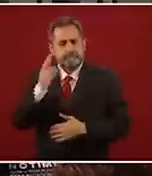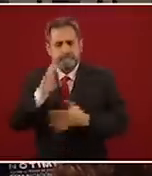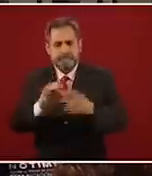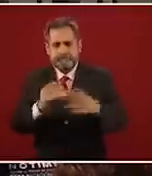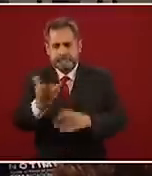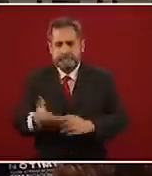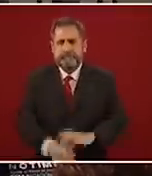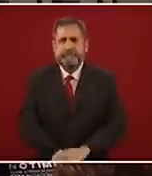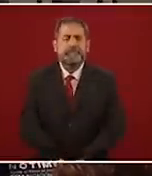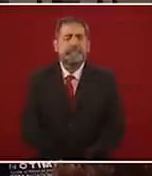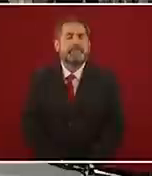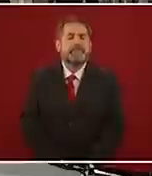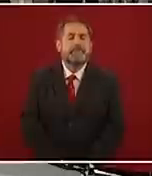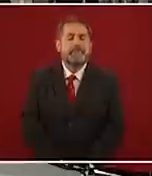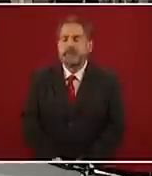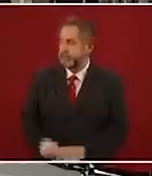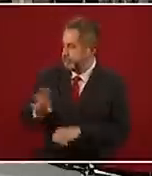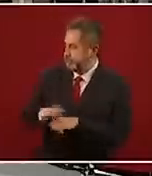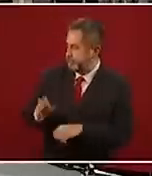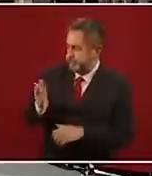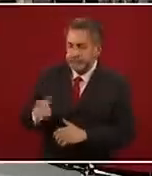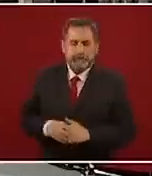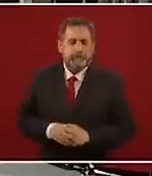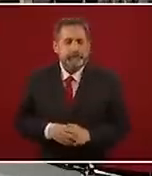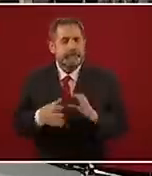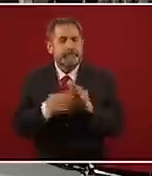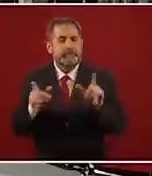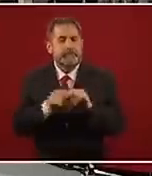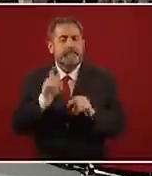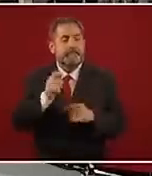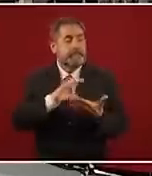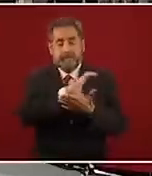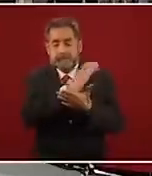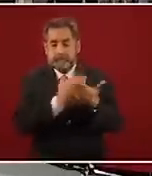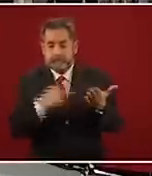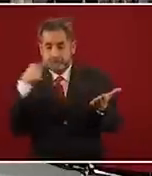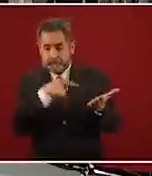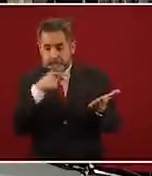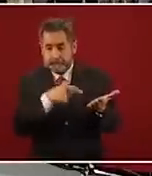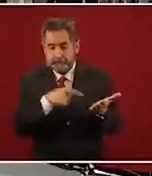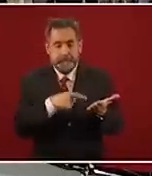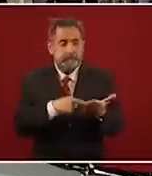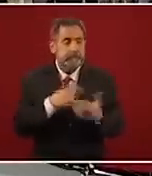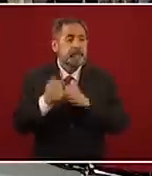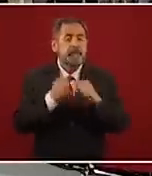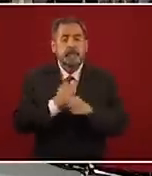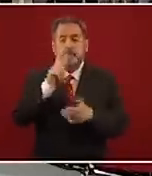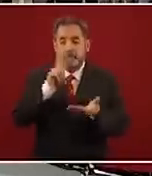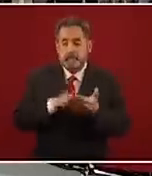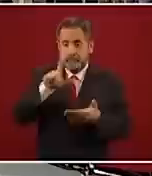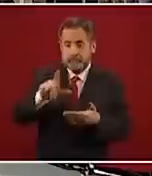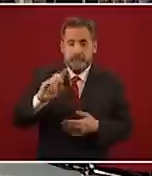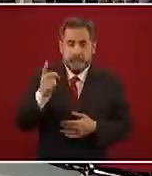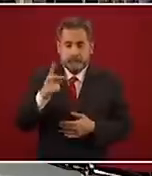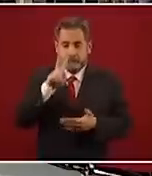doctor. Gracias, con su permiso. Brevemente, es un contrato de 2017, diciembre